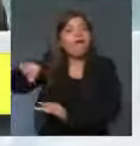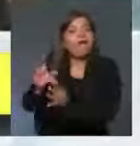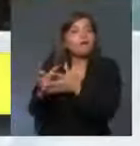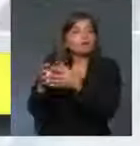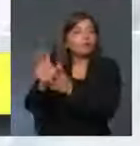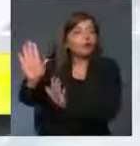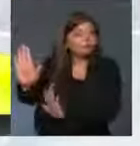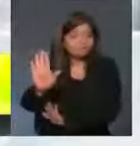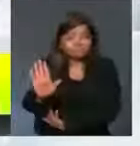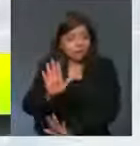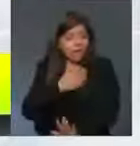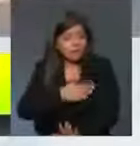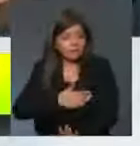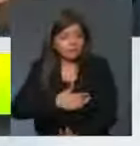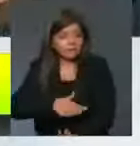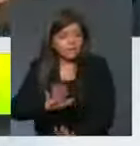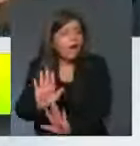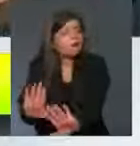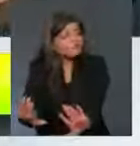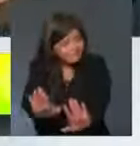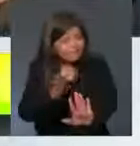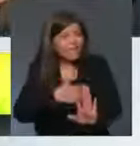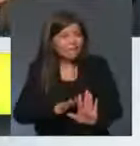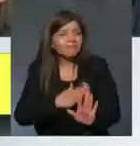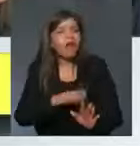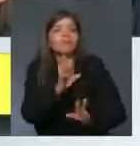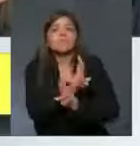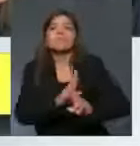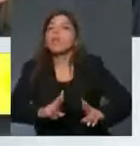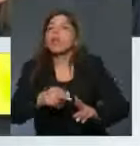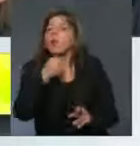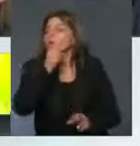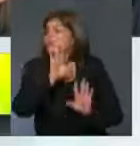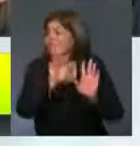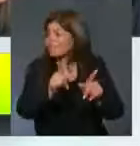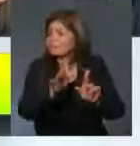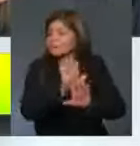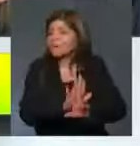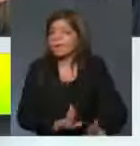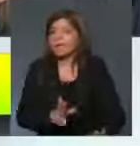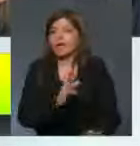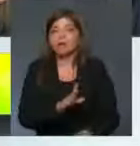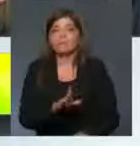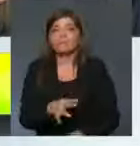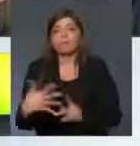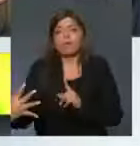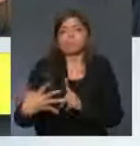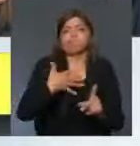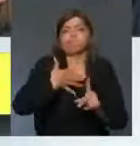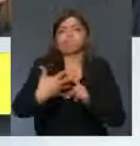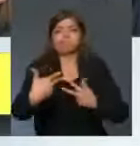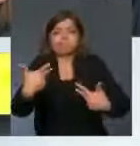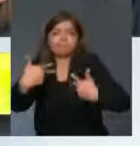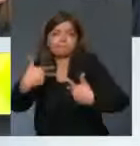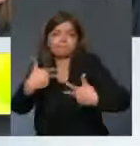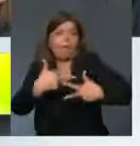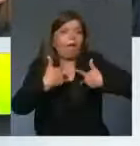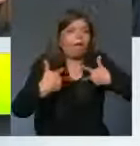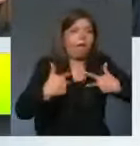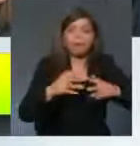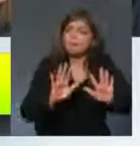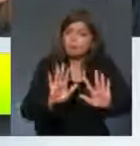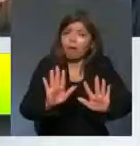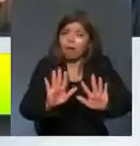circunstancias, Héctor. Tienen todas las de ganar, así que tranquilo. Tranquilidad. Aquí hubo unas agresiones innecesarias. Lo que es